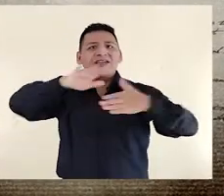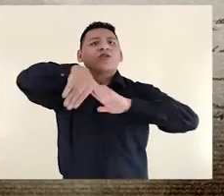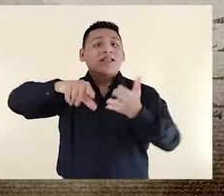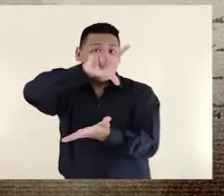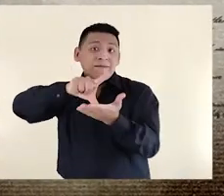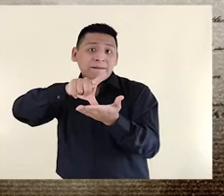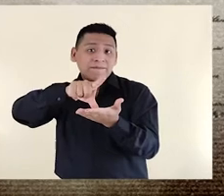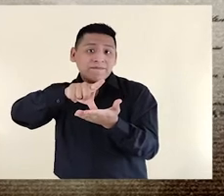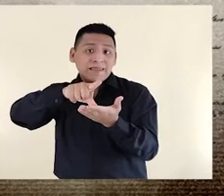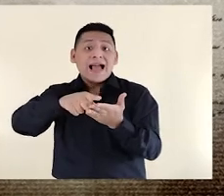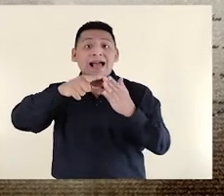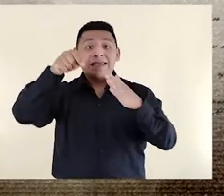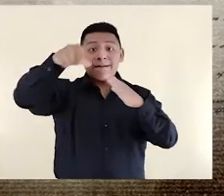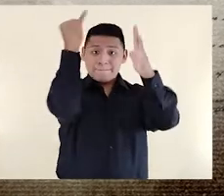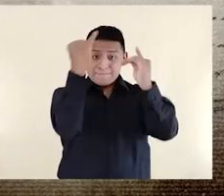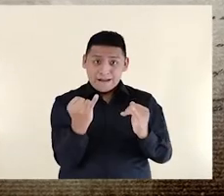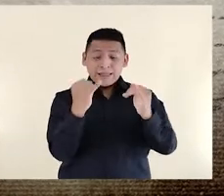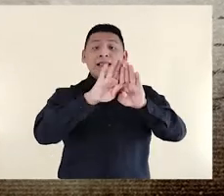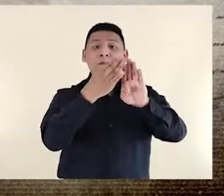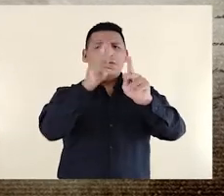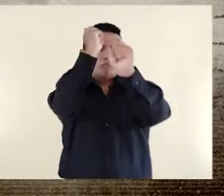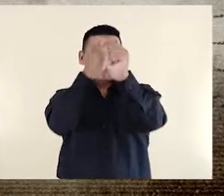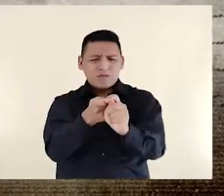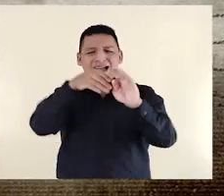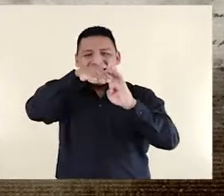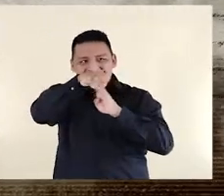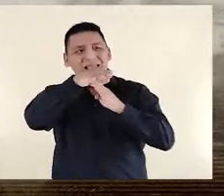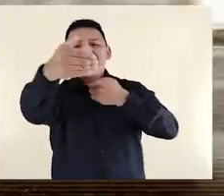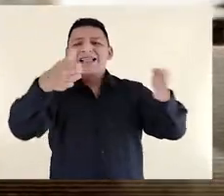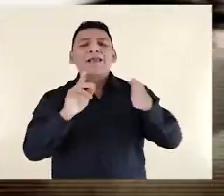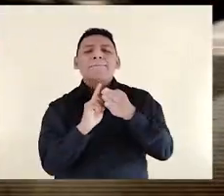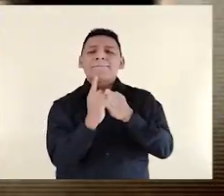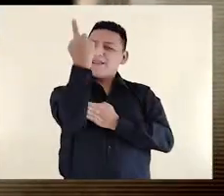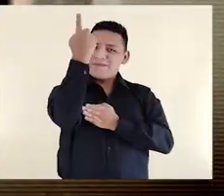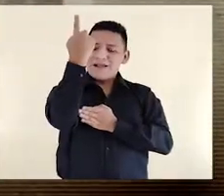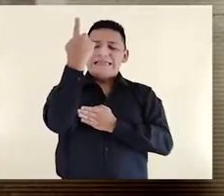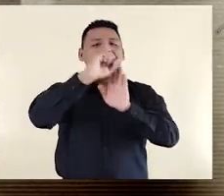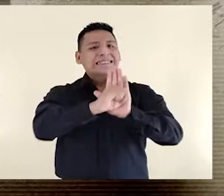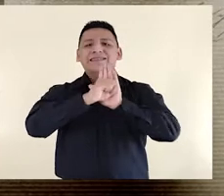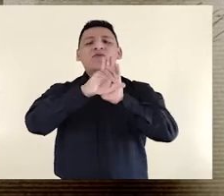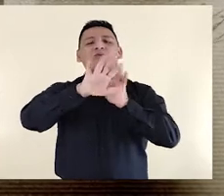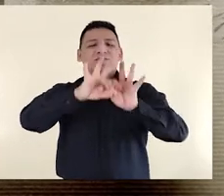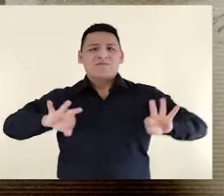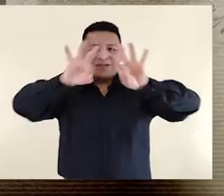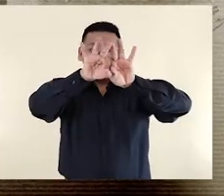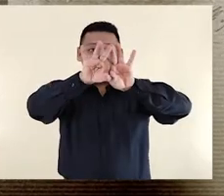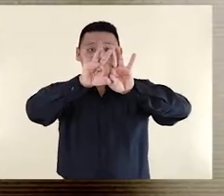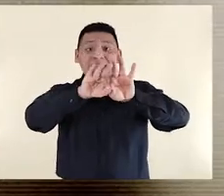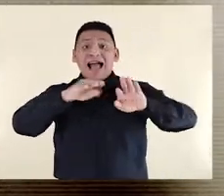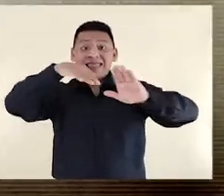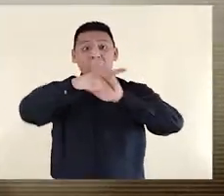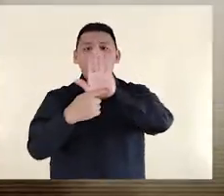de las casas limeñas, con la imagen central de la puerta labrada que da entrada al salón principal, símbolo de su importancia.